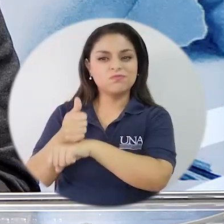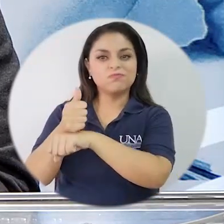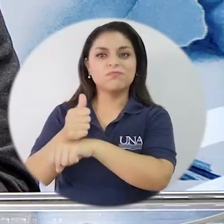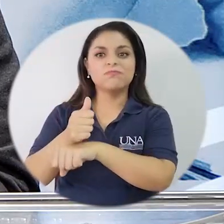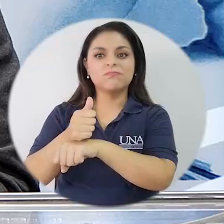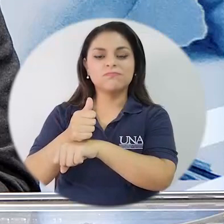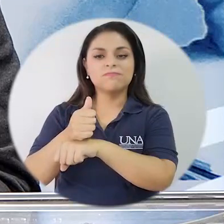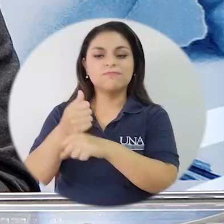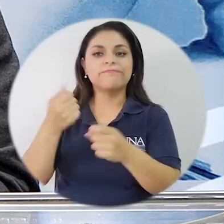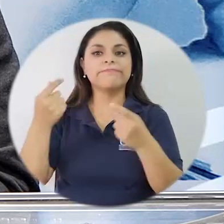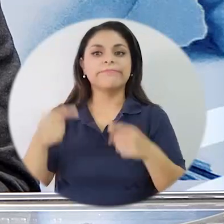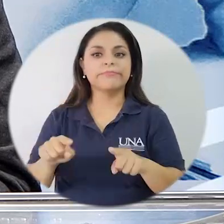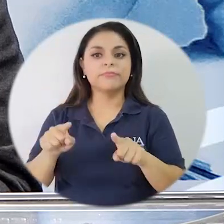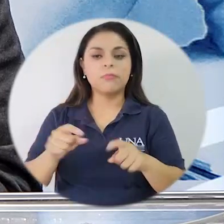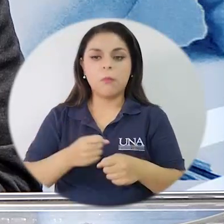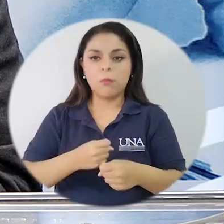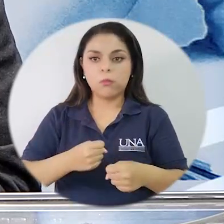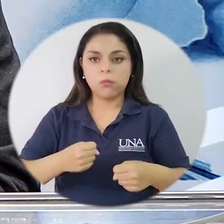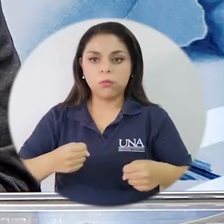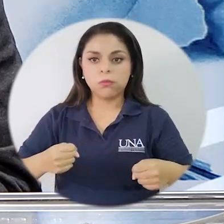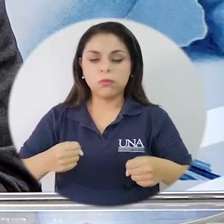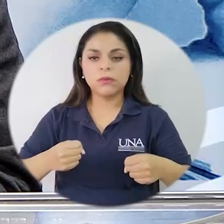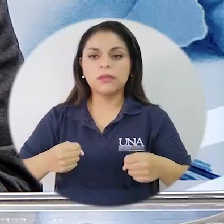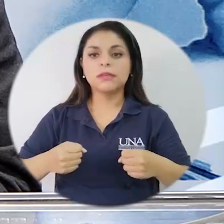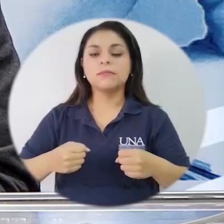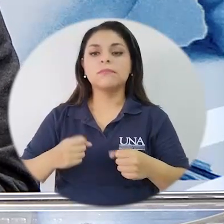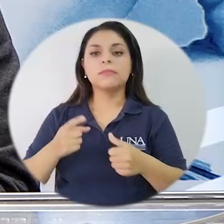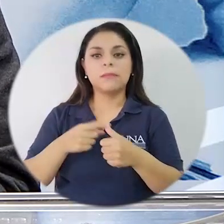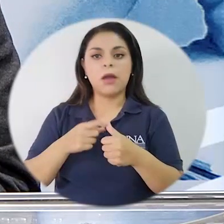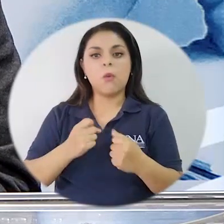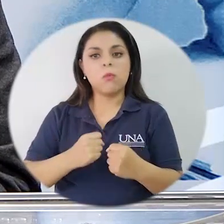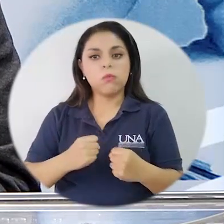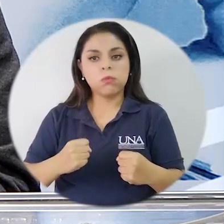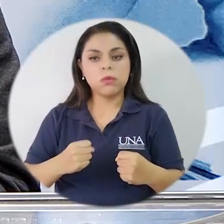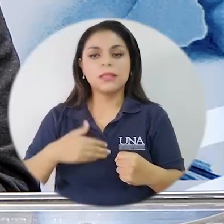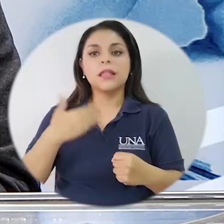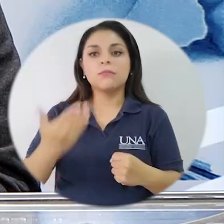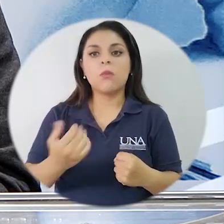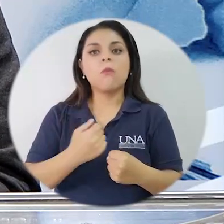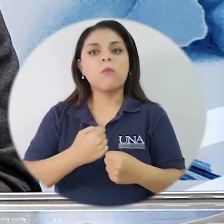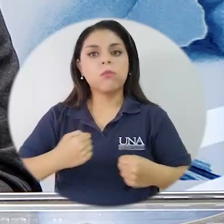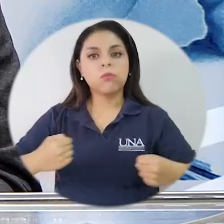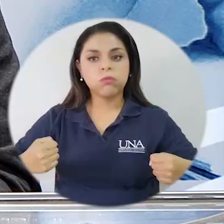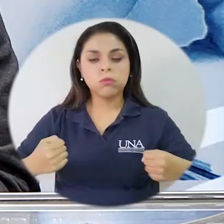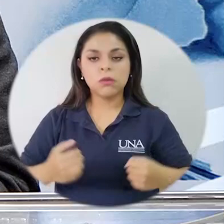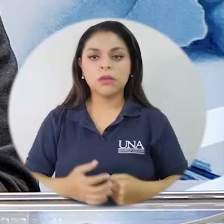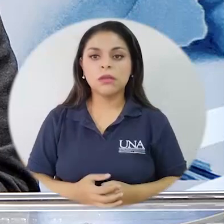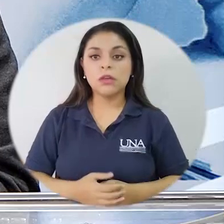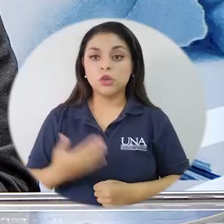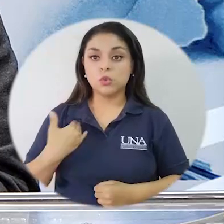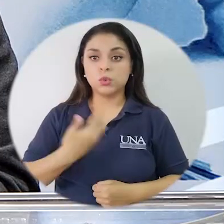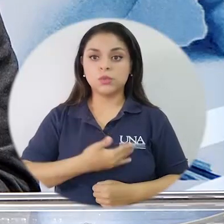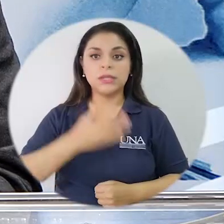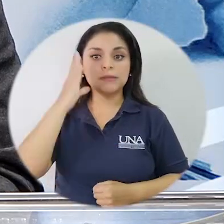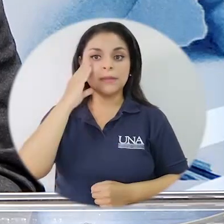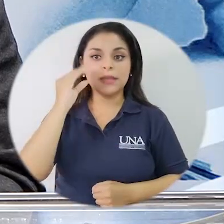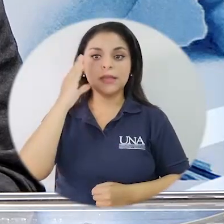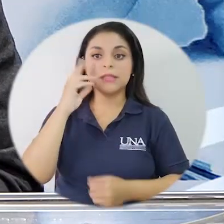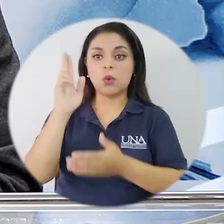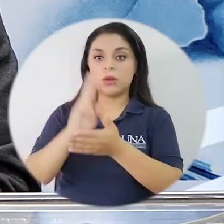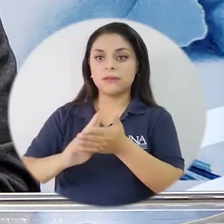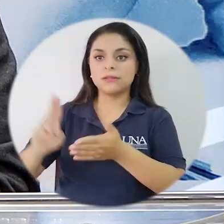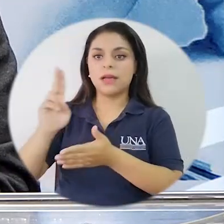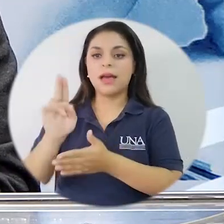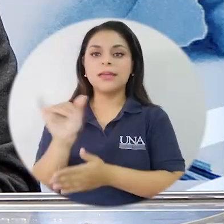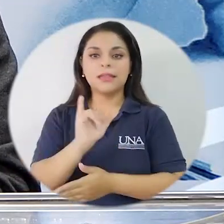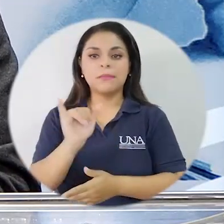lo que nace el sobrepeso y la obesidad, y después el sobrepeso y la obesidad. Ya para nosotros como experiencia, como universidad y como la